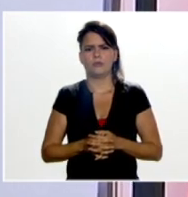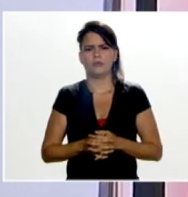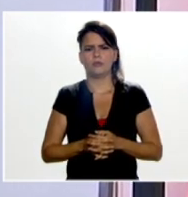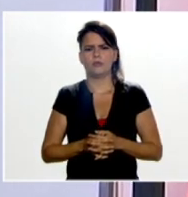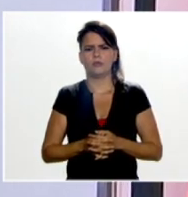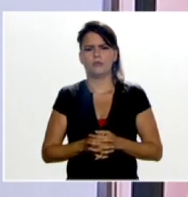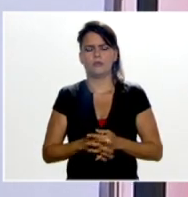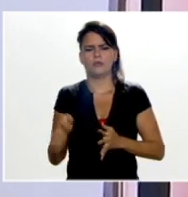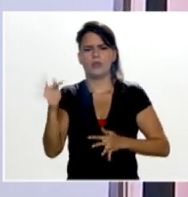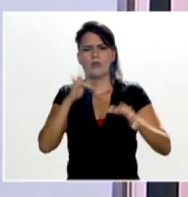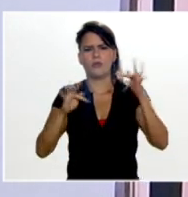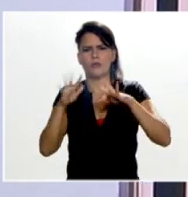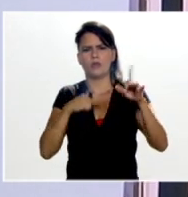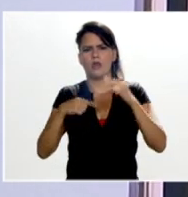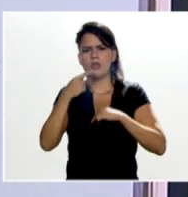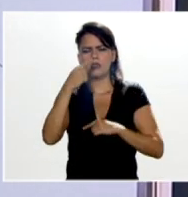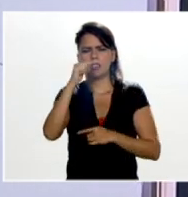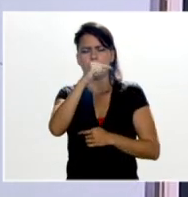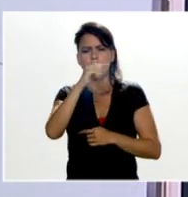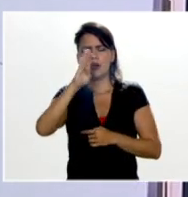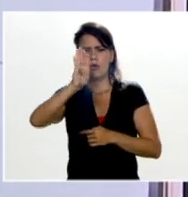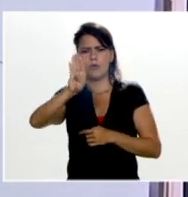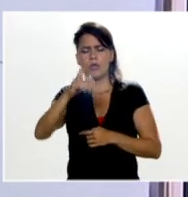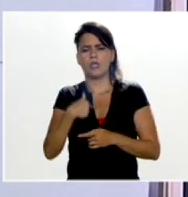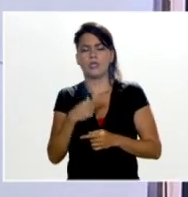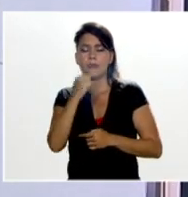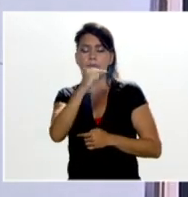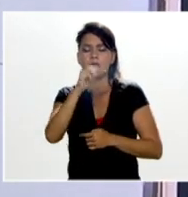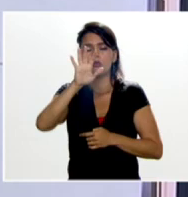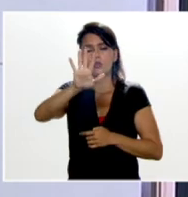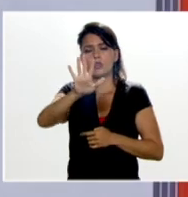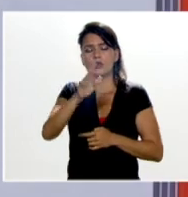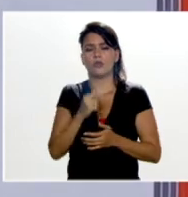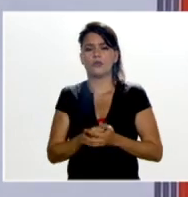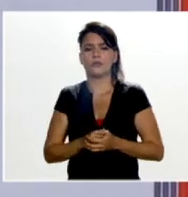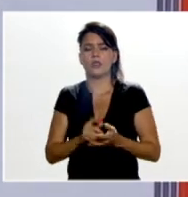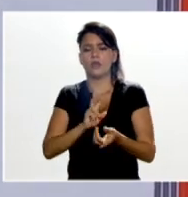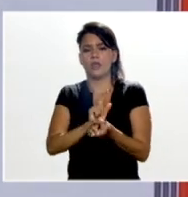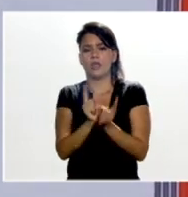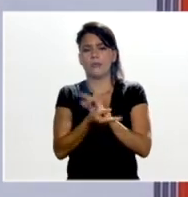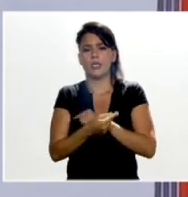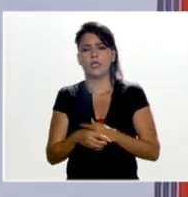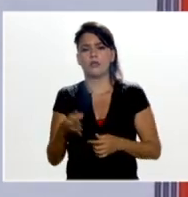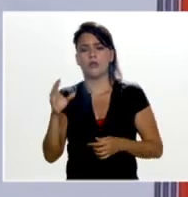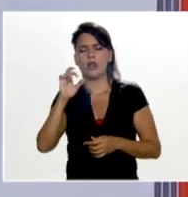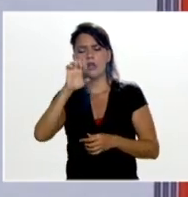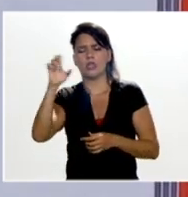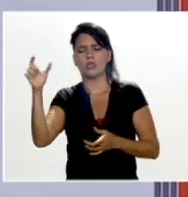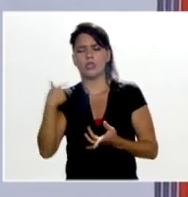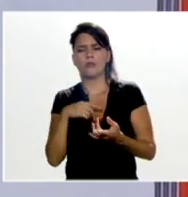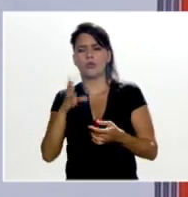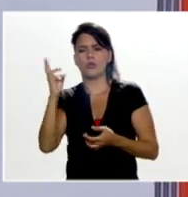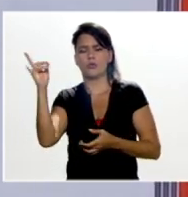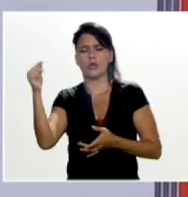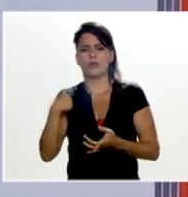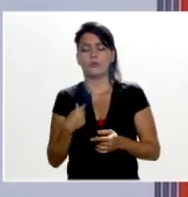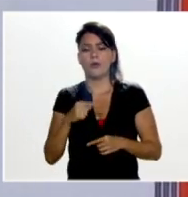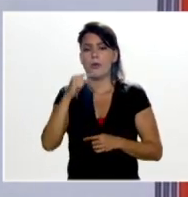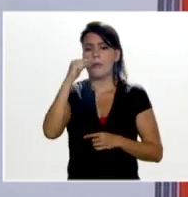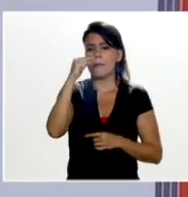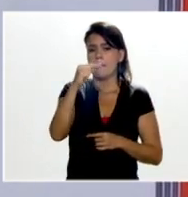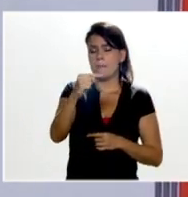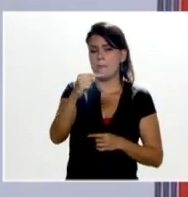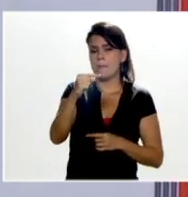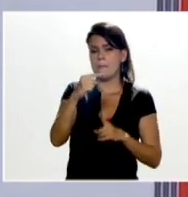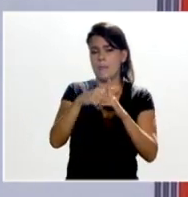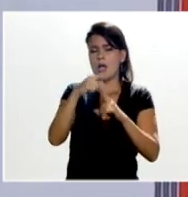La fórmula dice menos b, que sería menos 5, sustituyendo los valores, más o menos